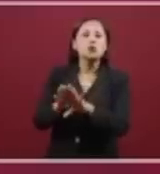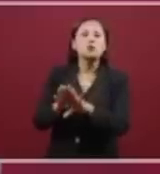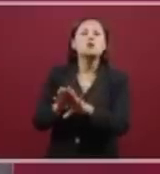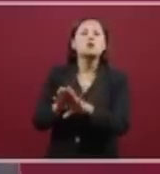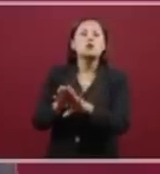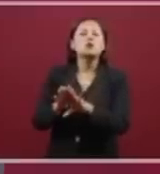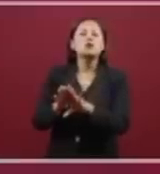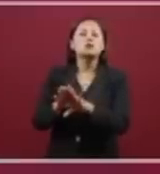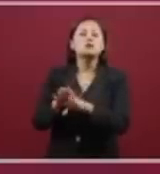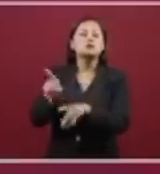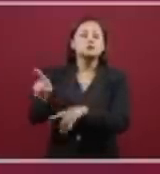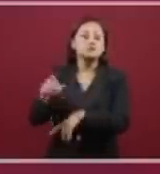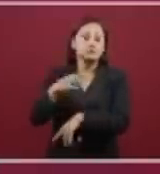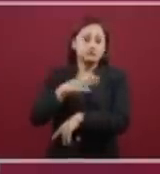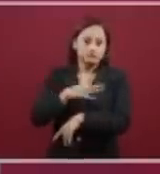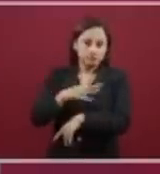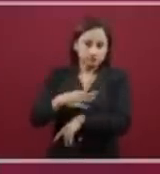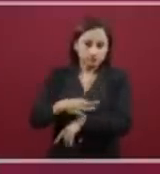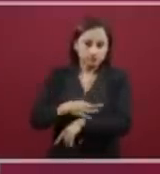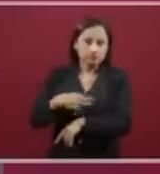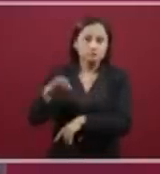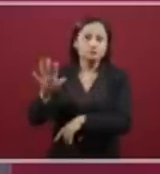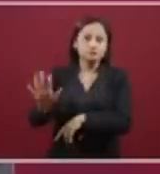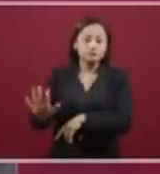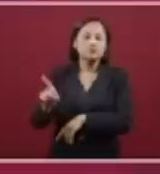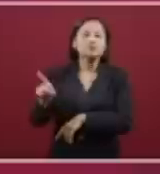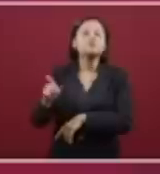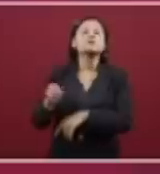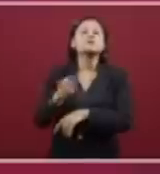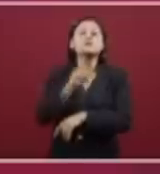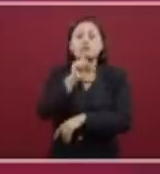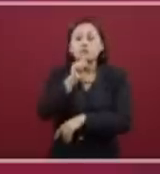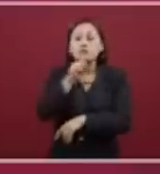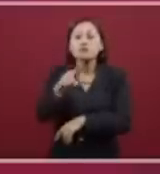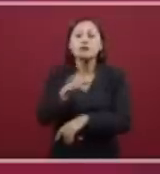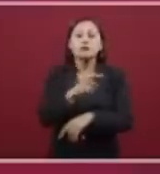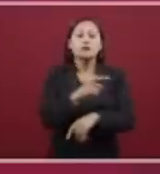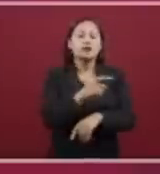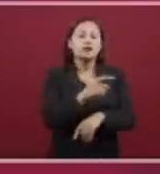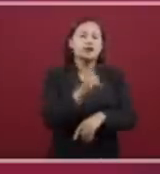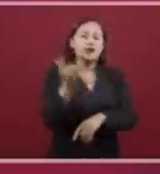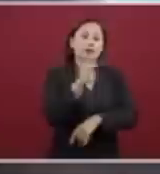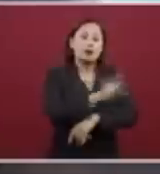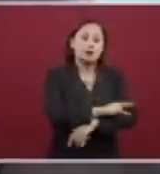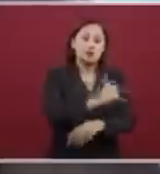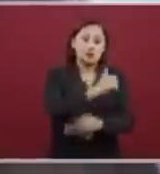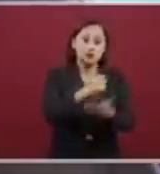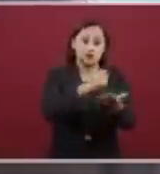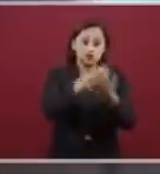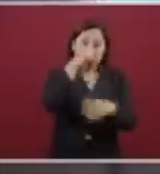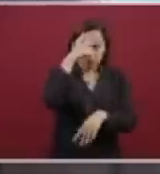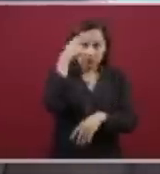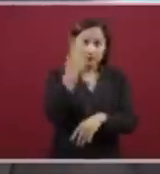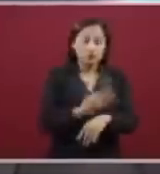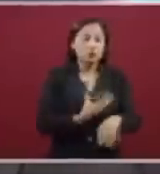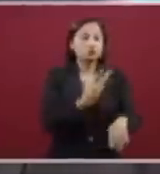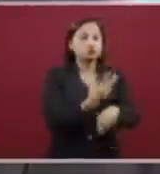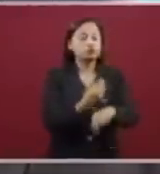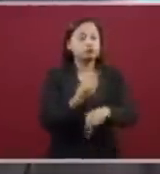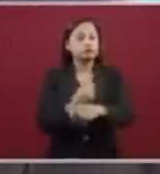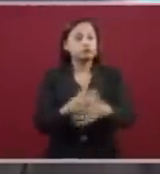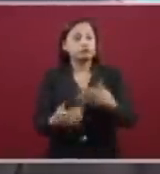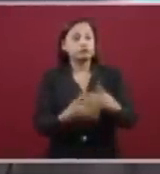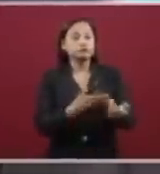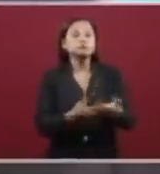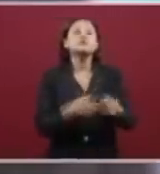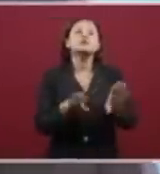vamos a hablar con mayor detalle de la remodelación del nuevo aeropuerto de la ciudad de mexico y se plantearán ya los pasos se han dado en